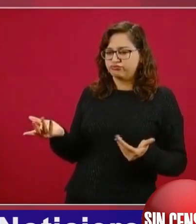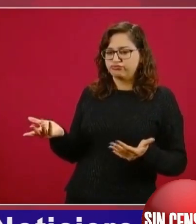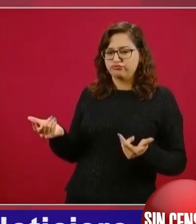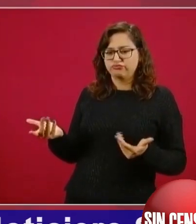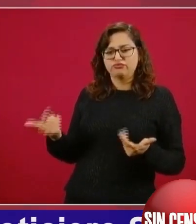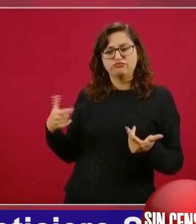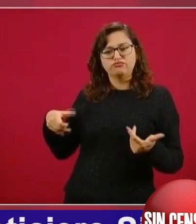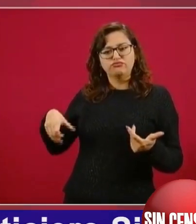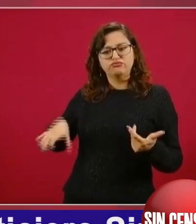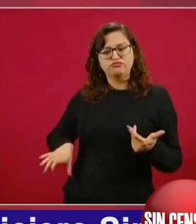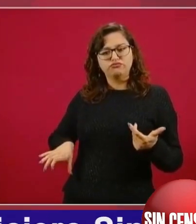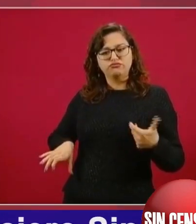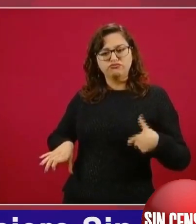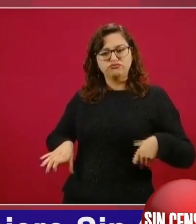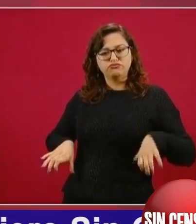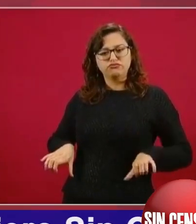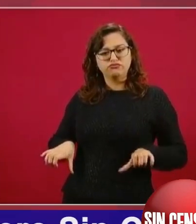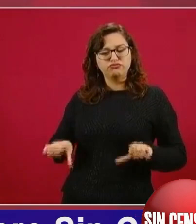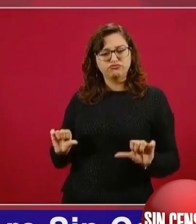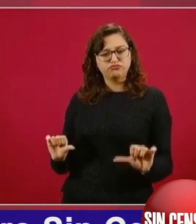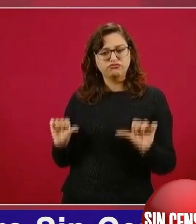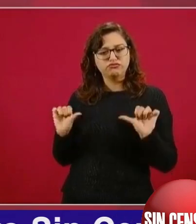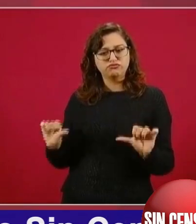se quedaba con